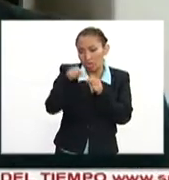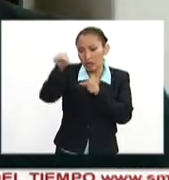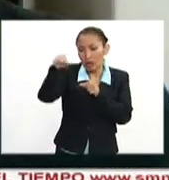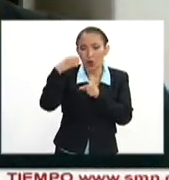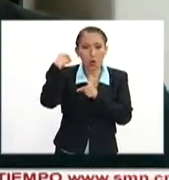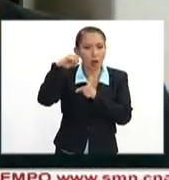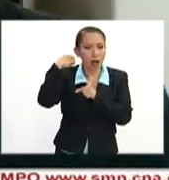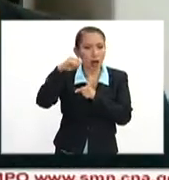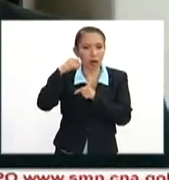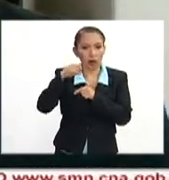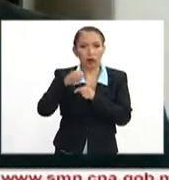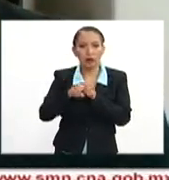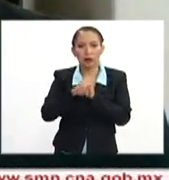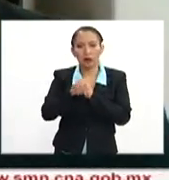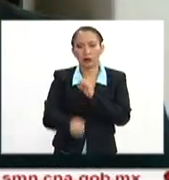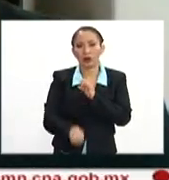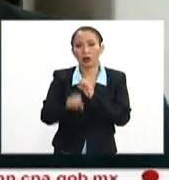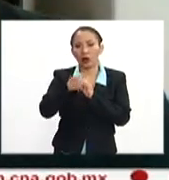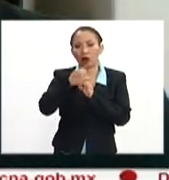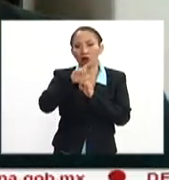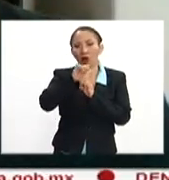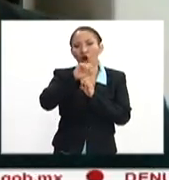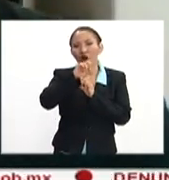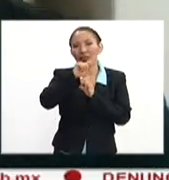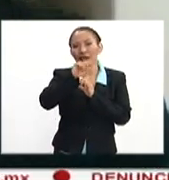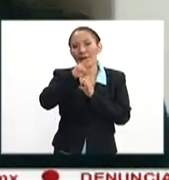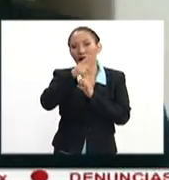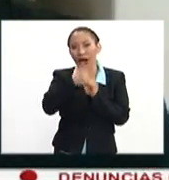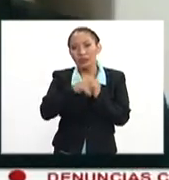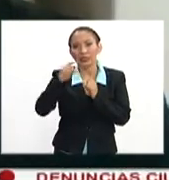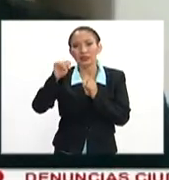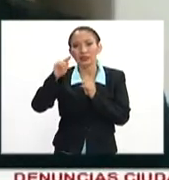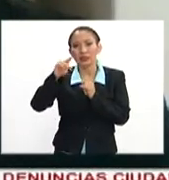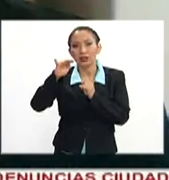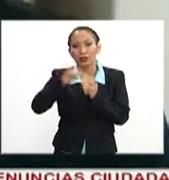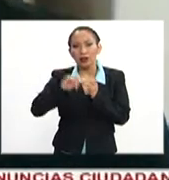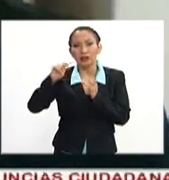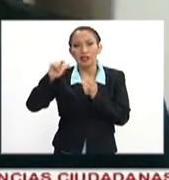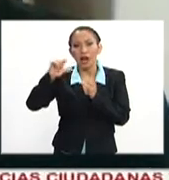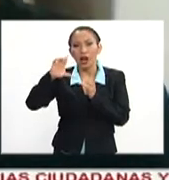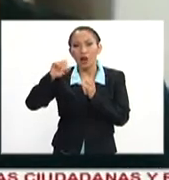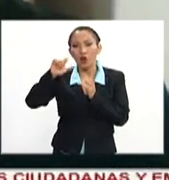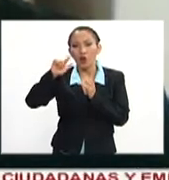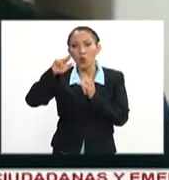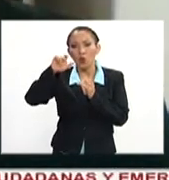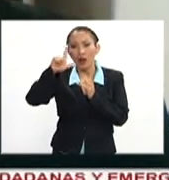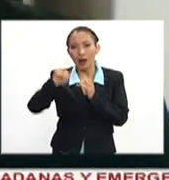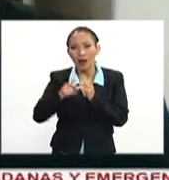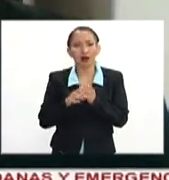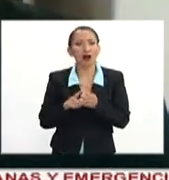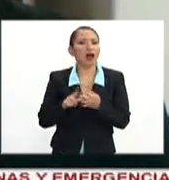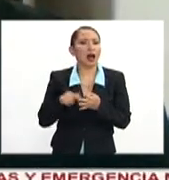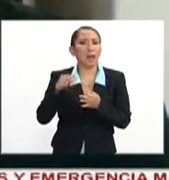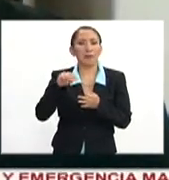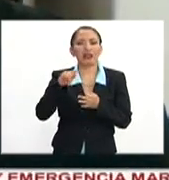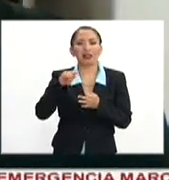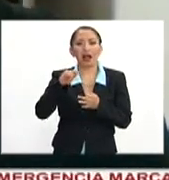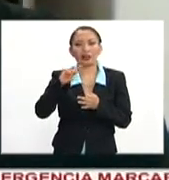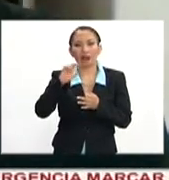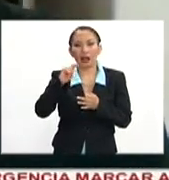de Oaxaca, como es pues Sola de Vega, el distrito de Tlacolula y